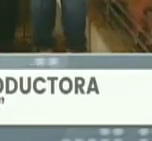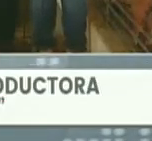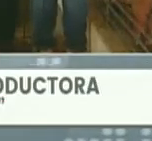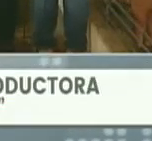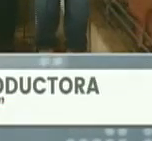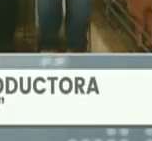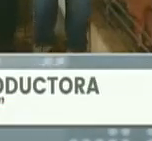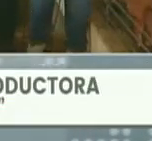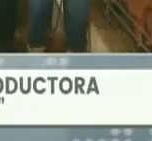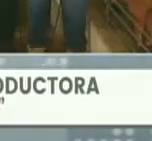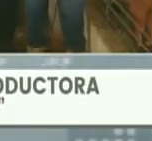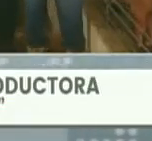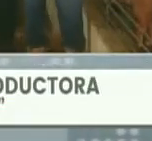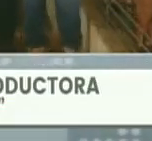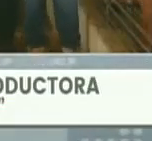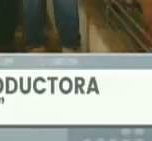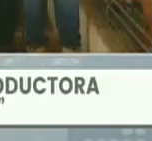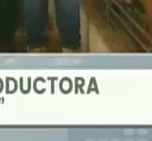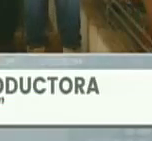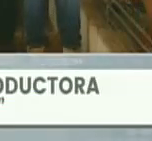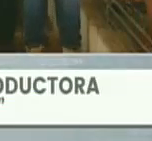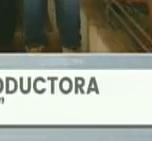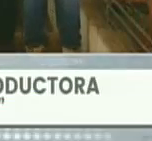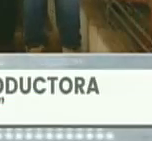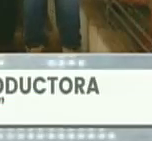hay contradicción. Adelante, presidente.